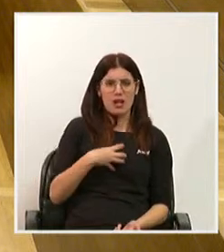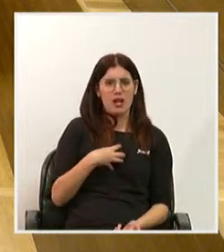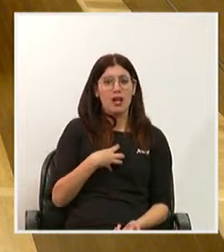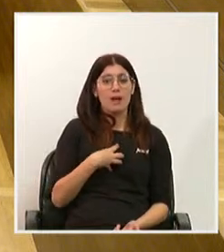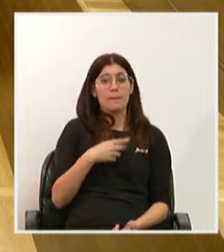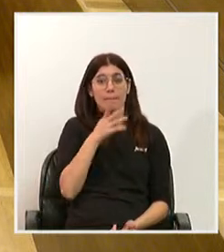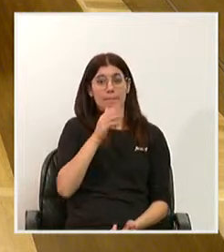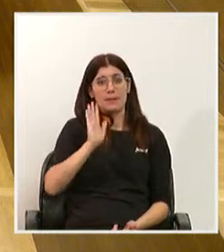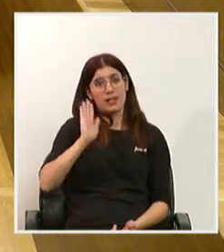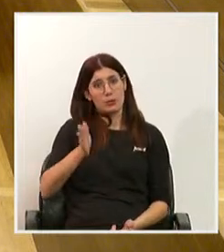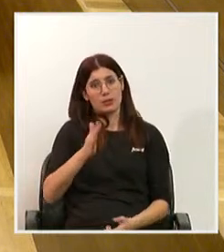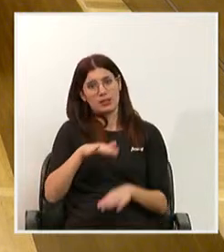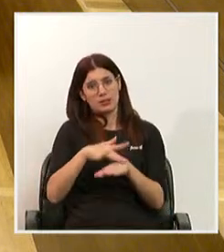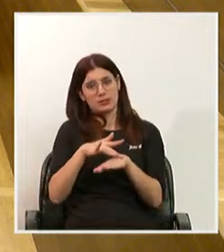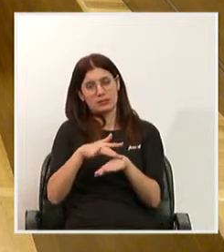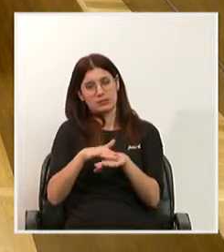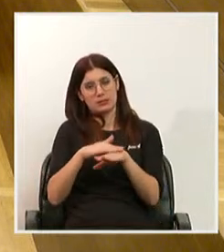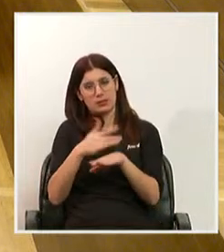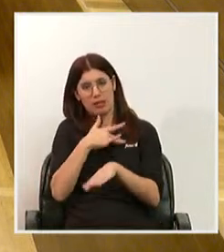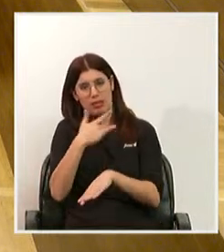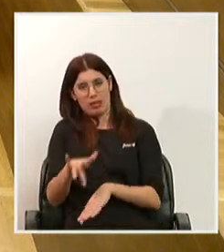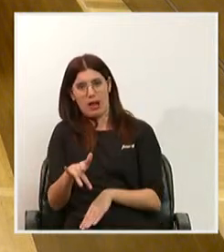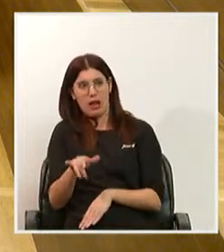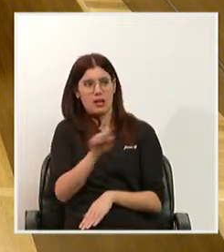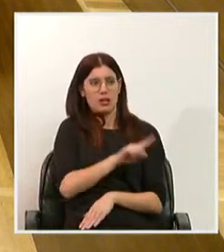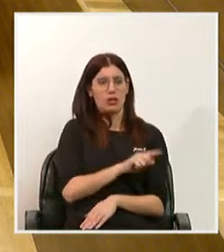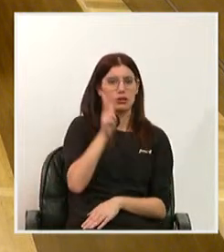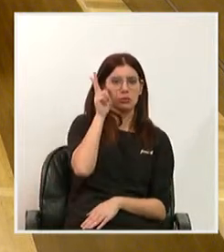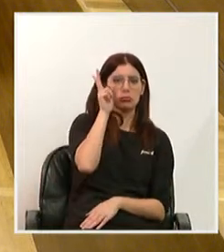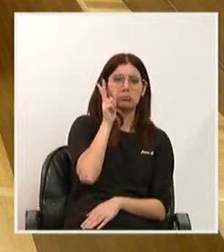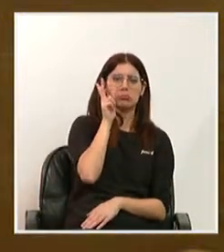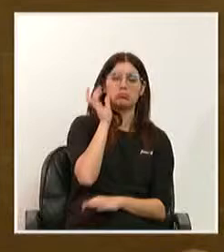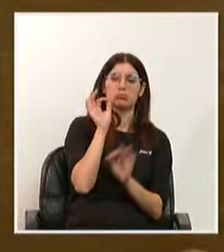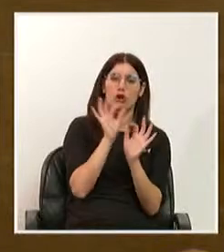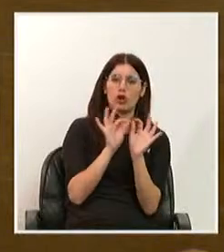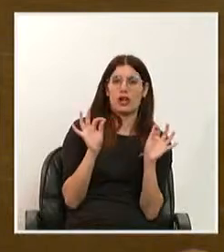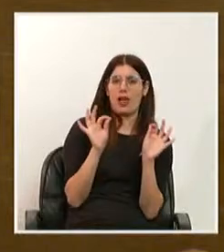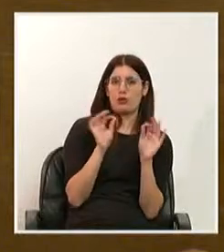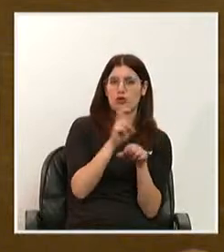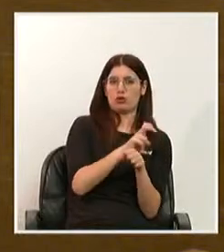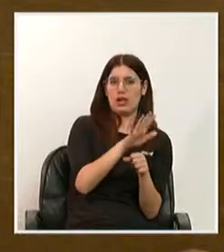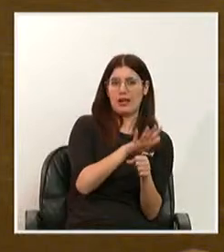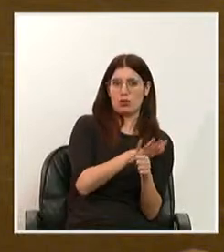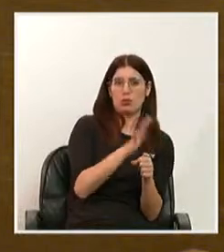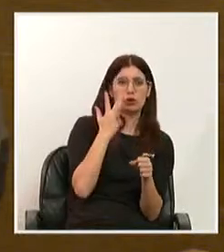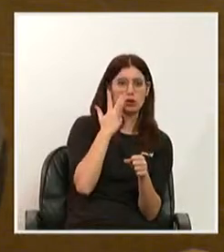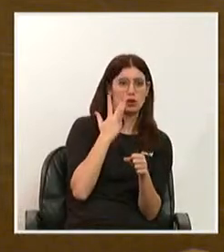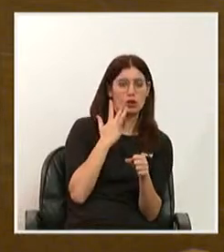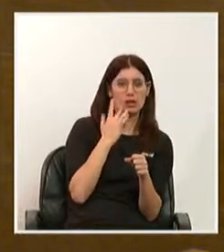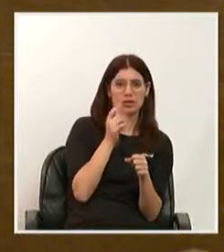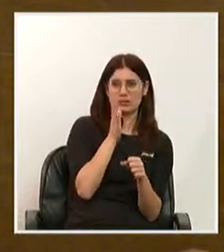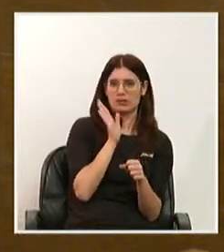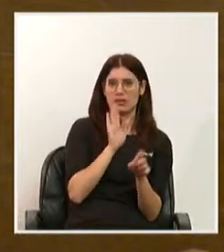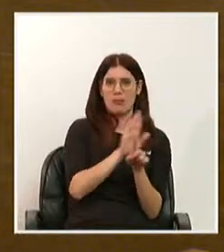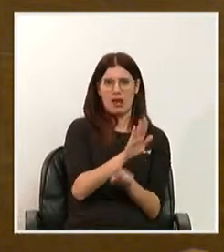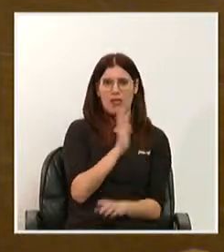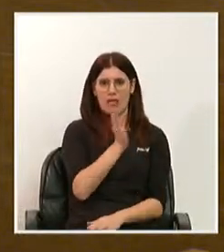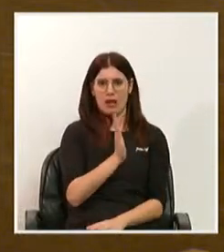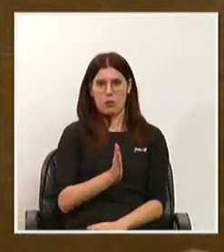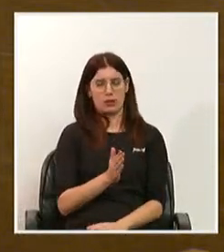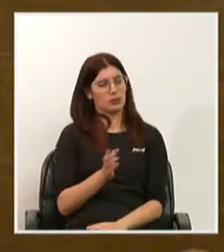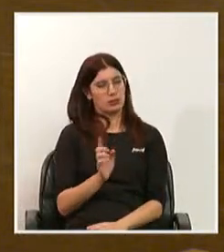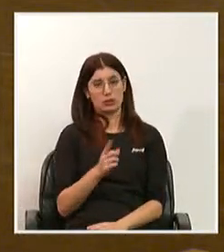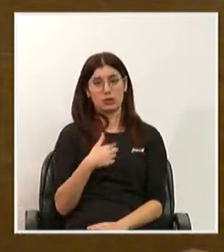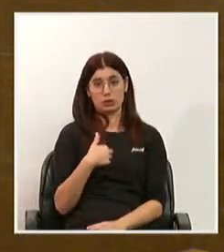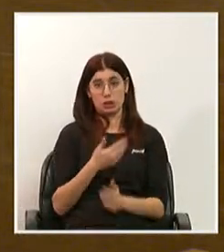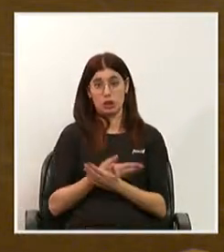sean amnistiados y los honrados agricultores valencianos tratados como delincuentes por eso confío